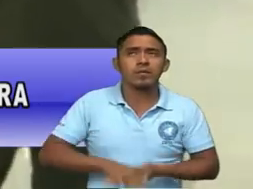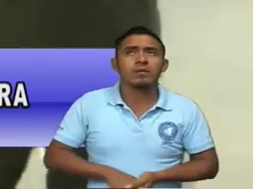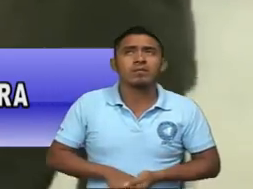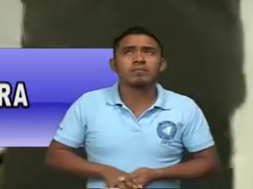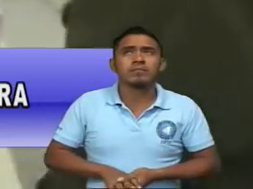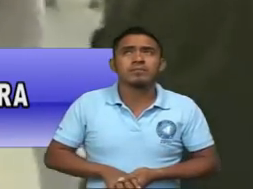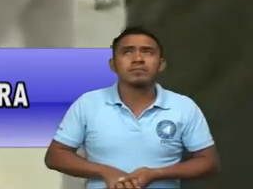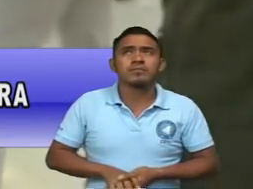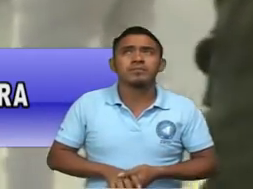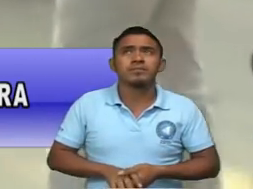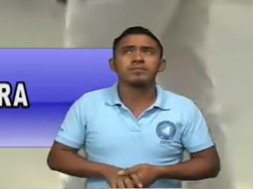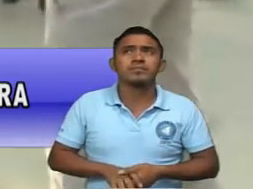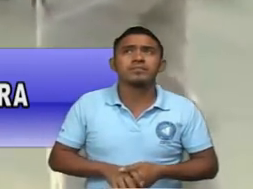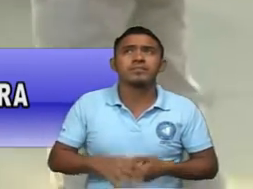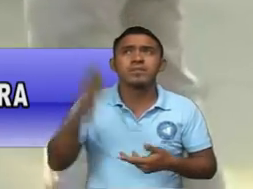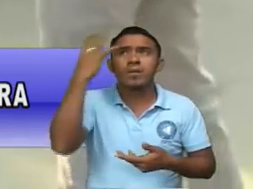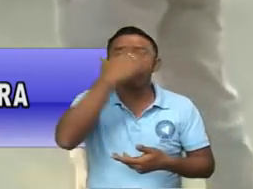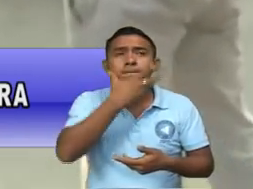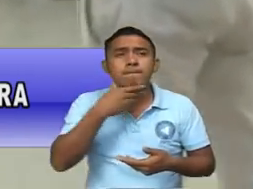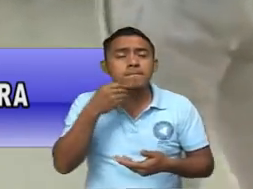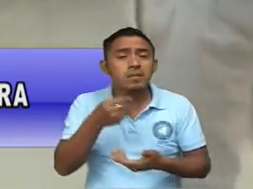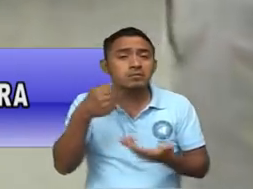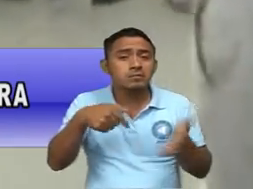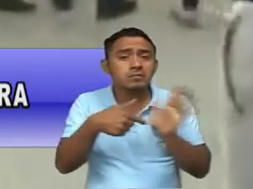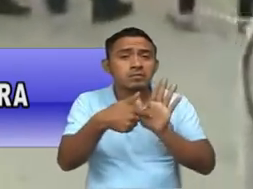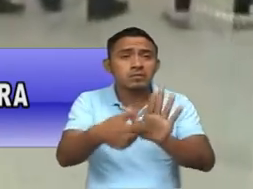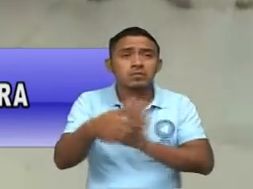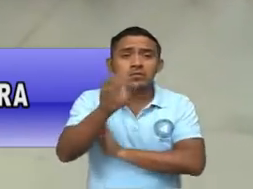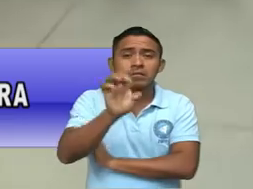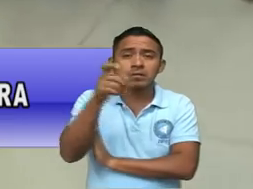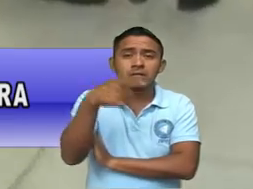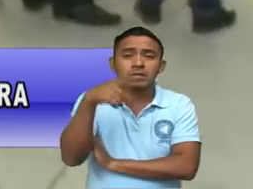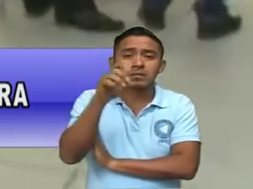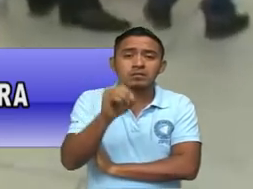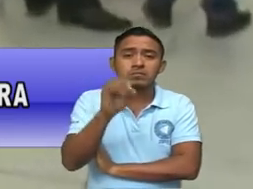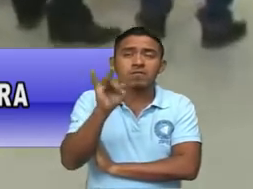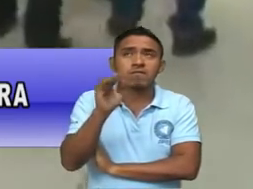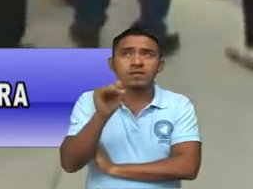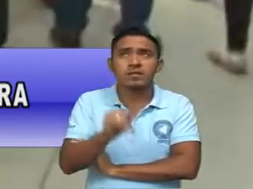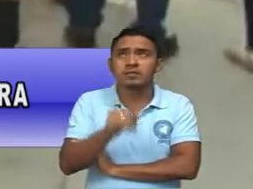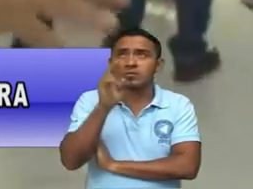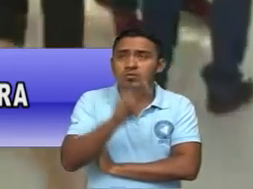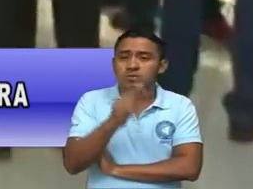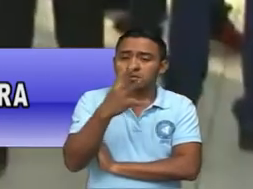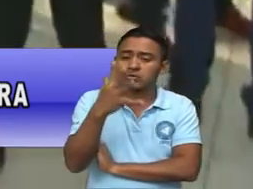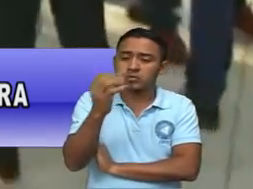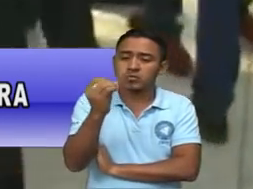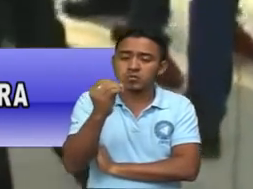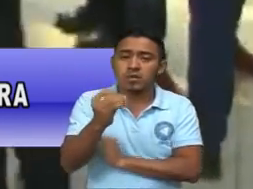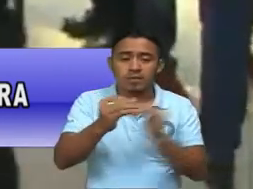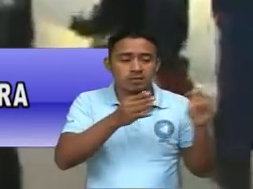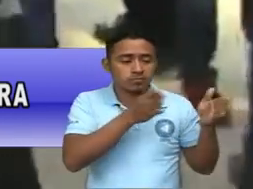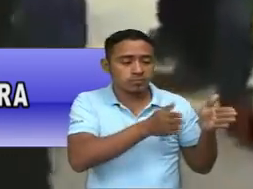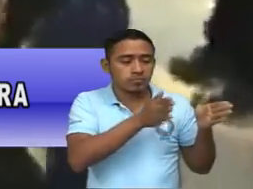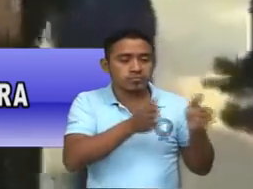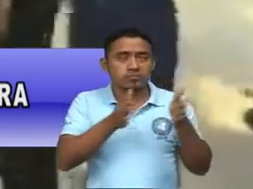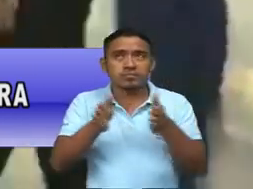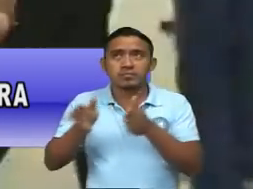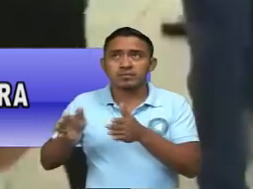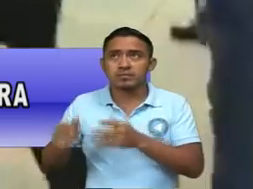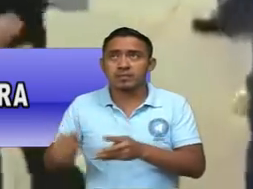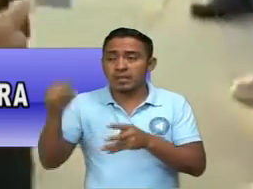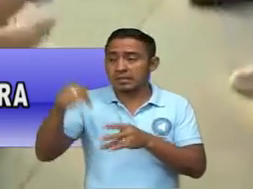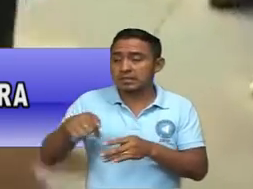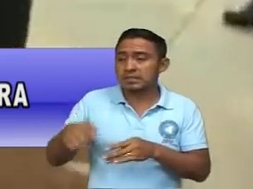de la cara bonita también de la Ecoferia. Hay 250 stands. Aquí estamos en el lugar donde se va a